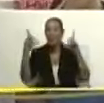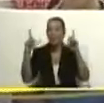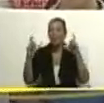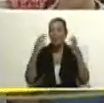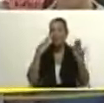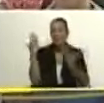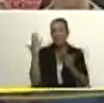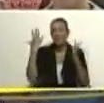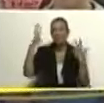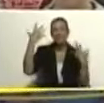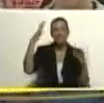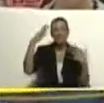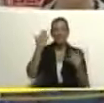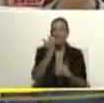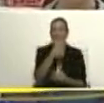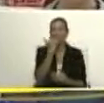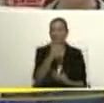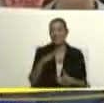tres.